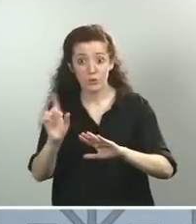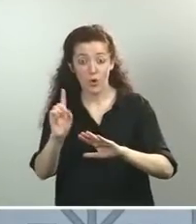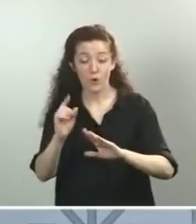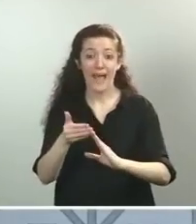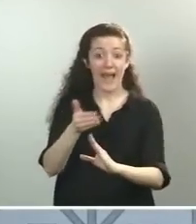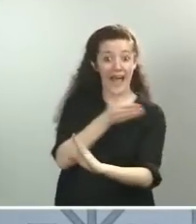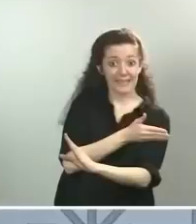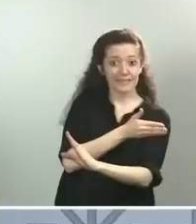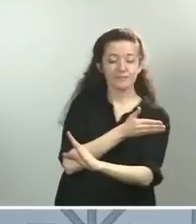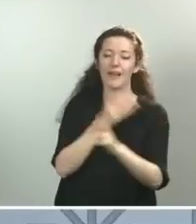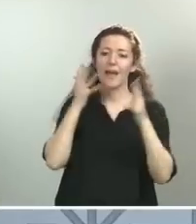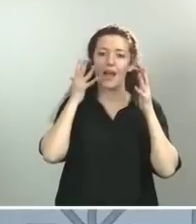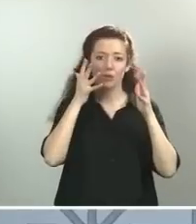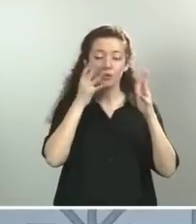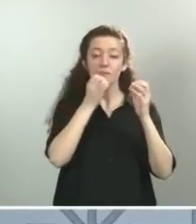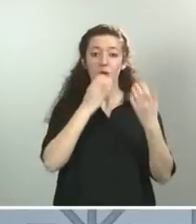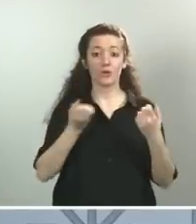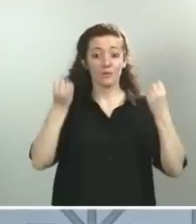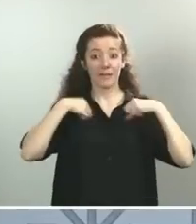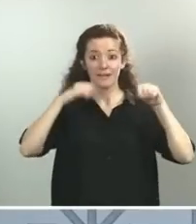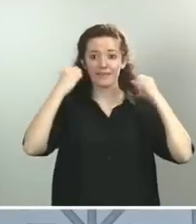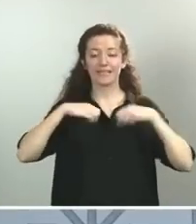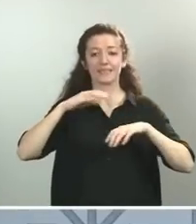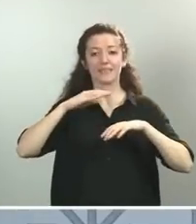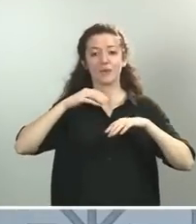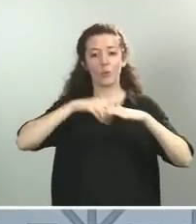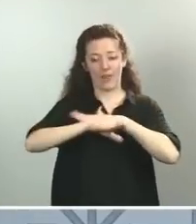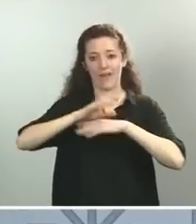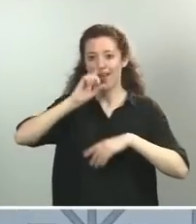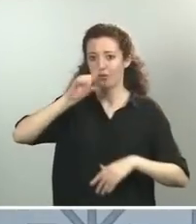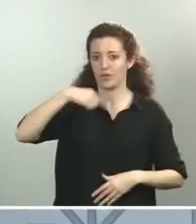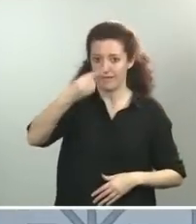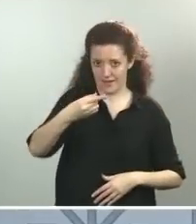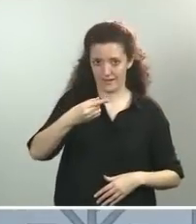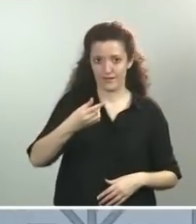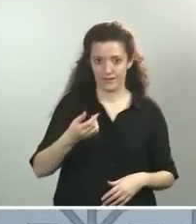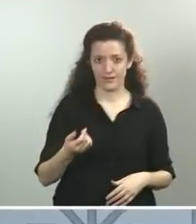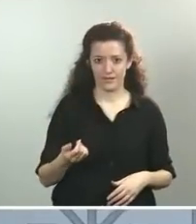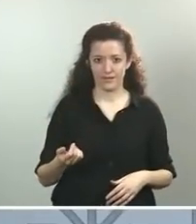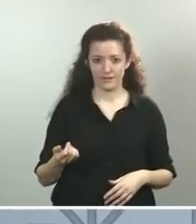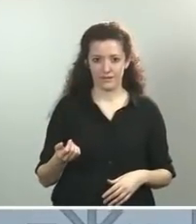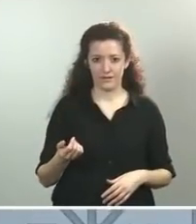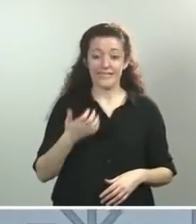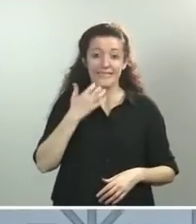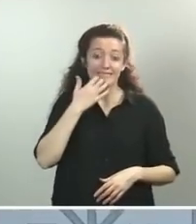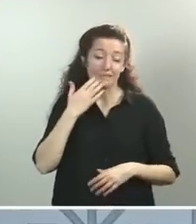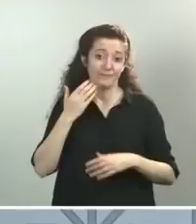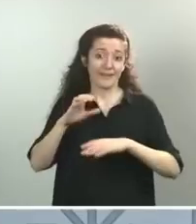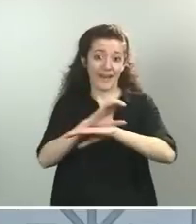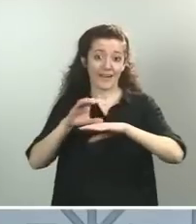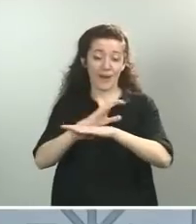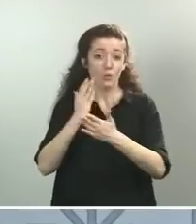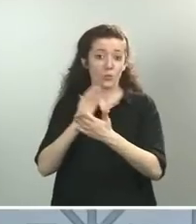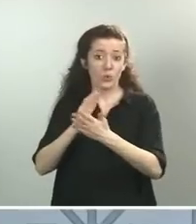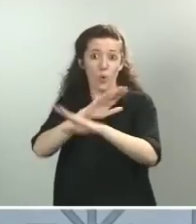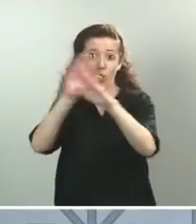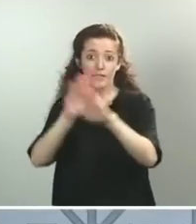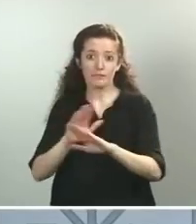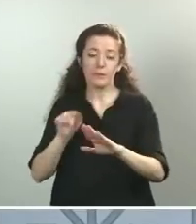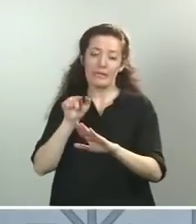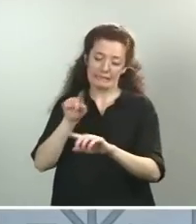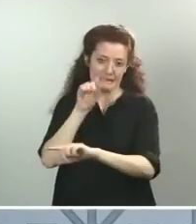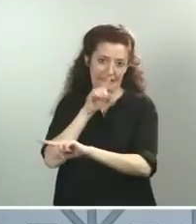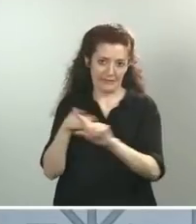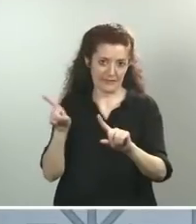próximo porque, se é necesario a presencia, habrá un pouco máis de carga ao curso próximo pero serán